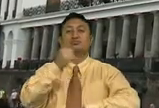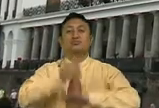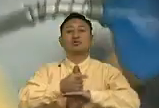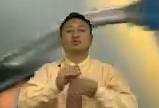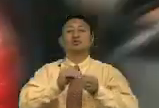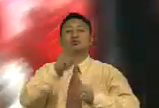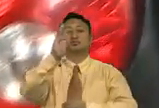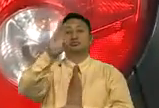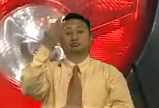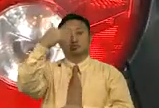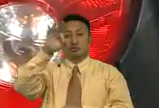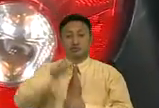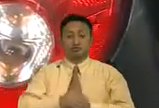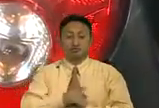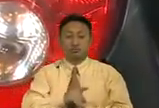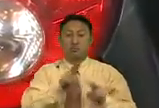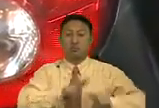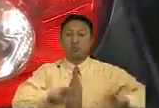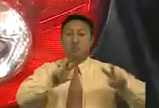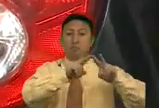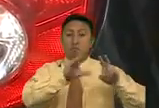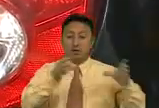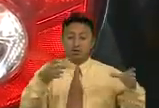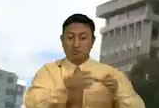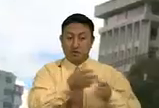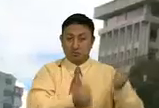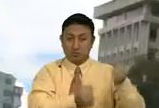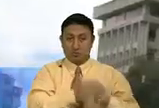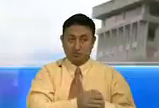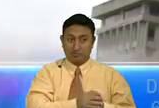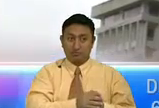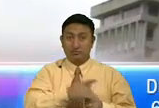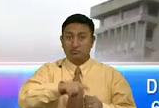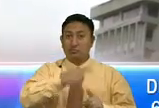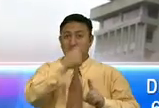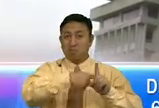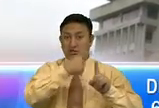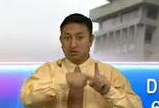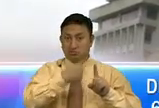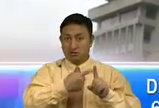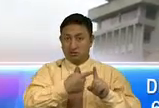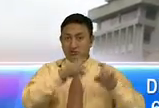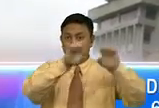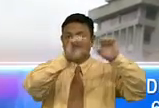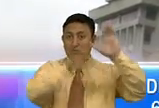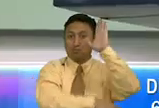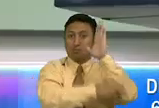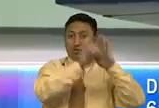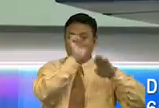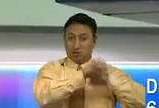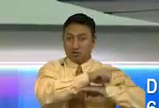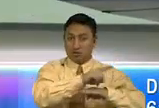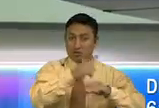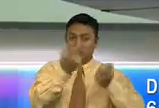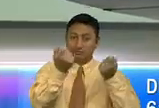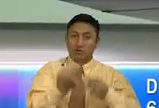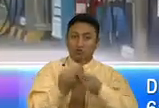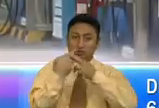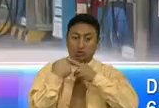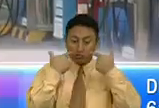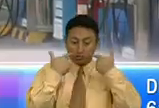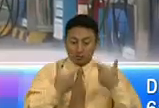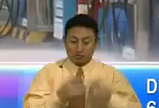que señala que el precio de este combustible para el sector automotriz será determinado de manera mensual por la empresa pública Petroecuador, se conoce que el valor del diésel también